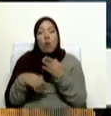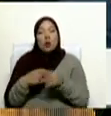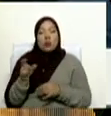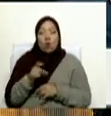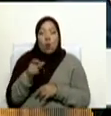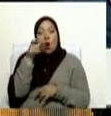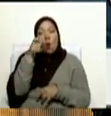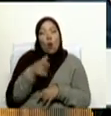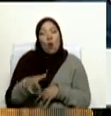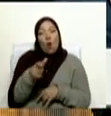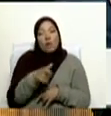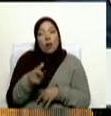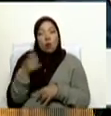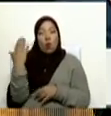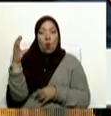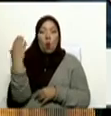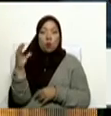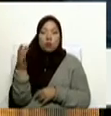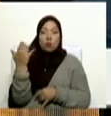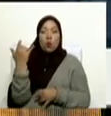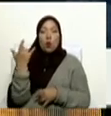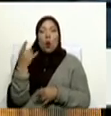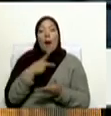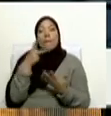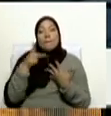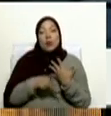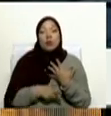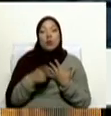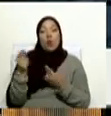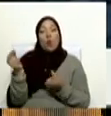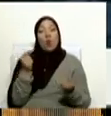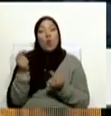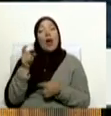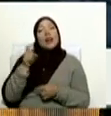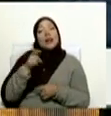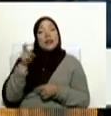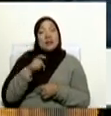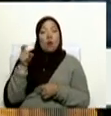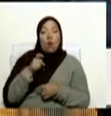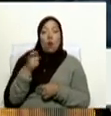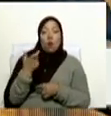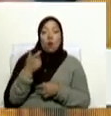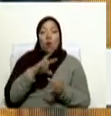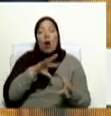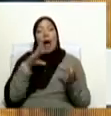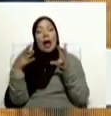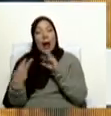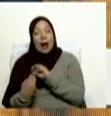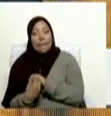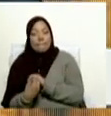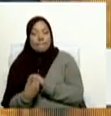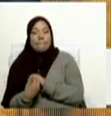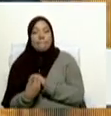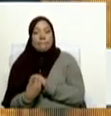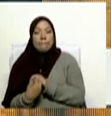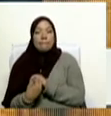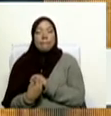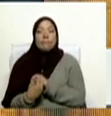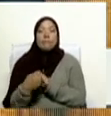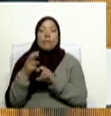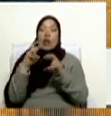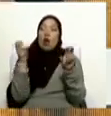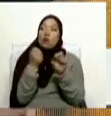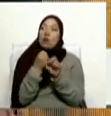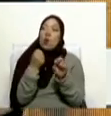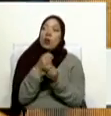agotándose Colombia debía proporcionar las embarcaciones necesarias para su traslado fuera del territorio Estos son términos de la